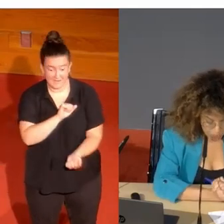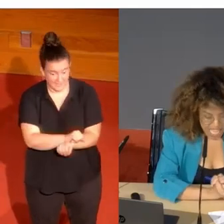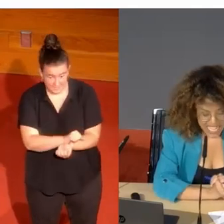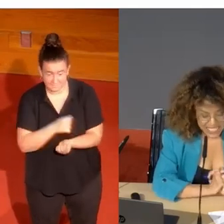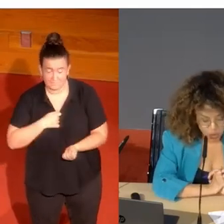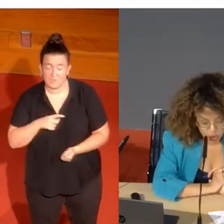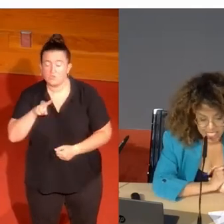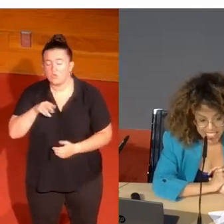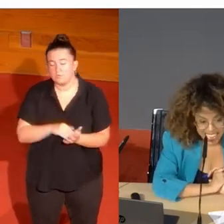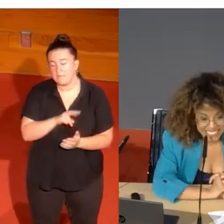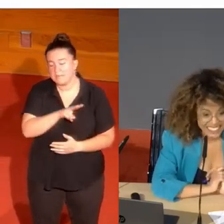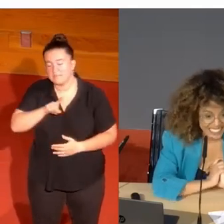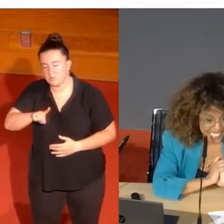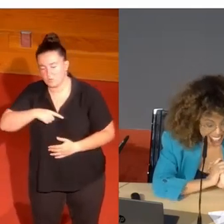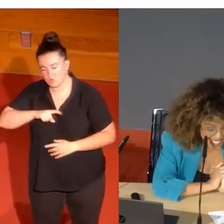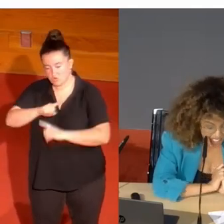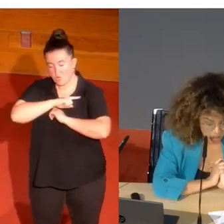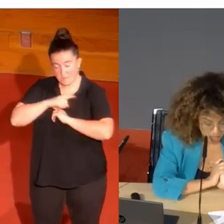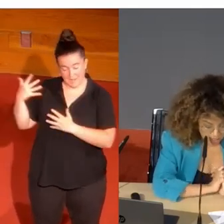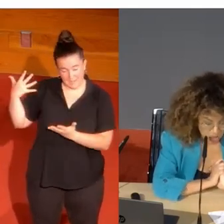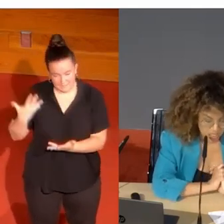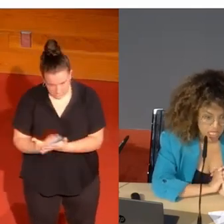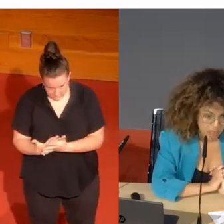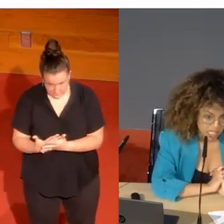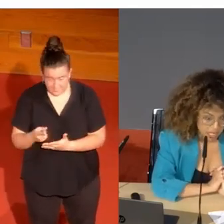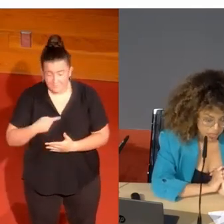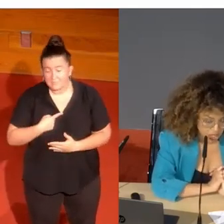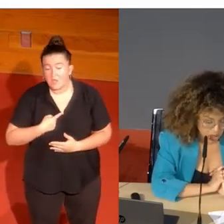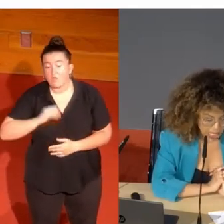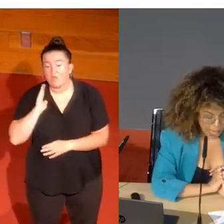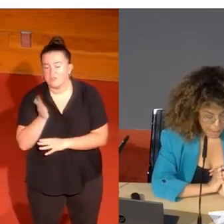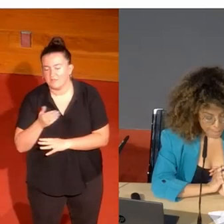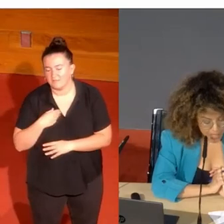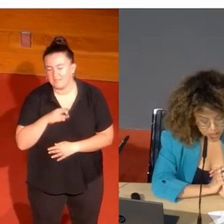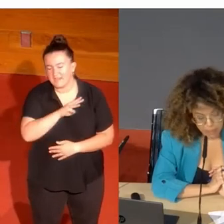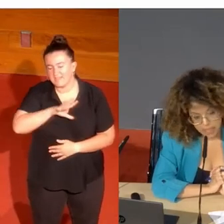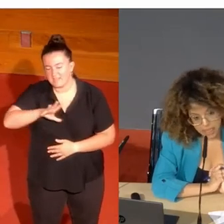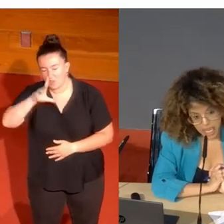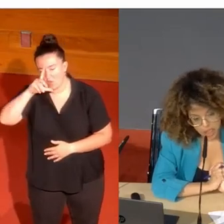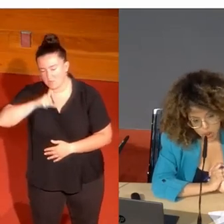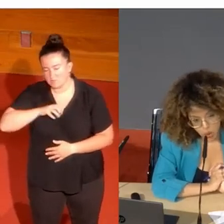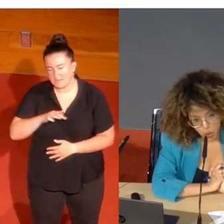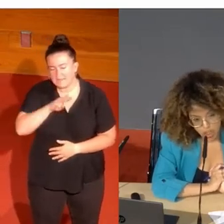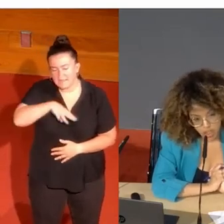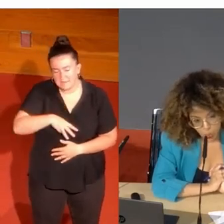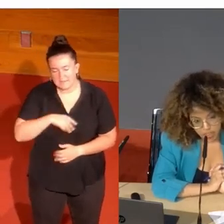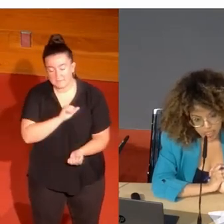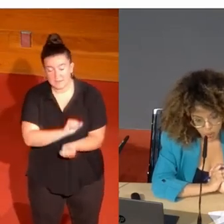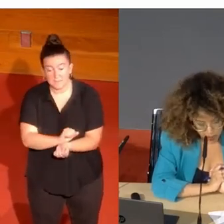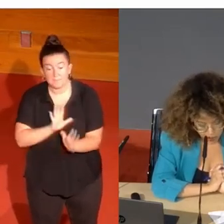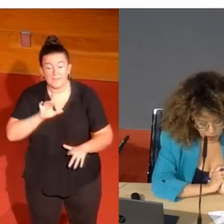2021 ha sido condenada a 35 años y 3 meses de prisión pero también a